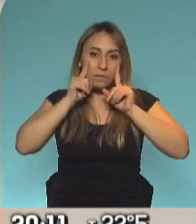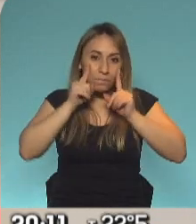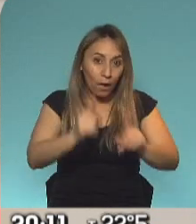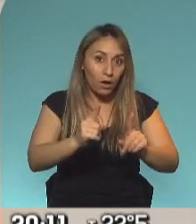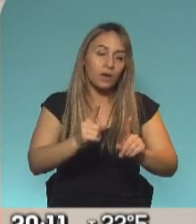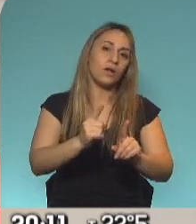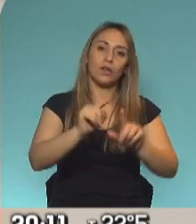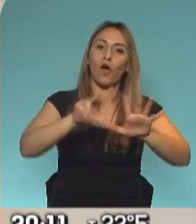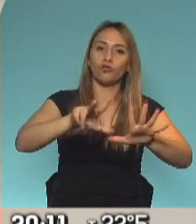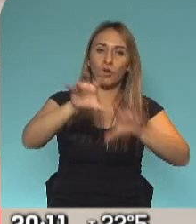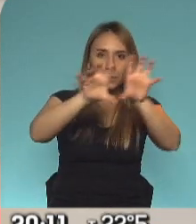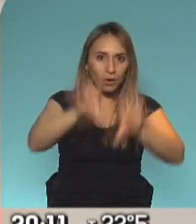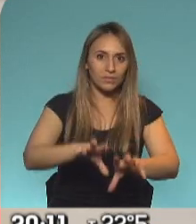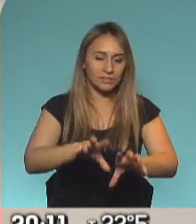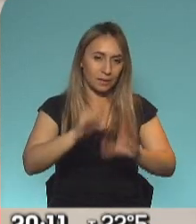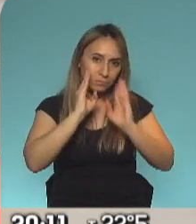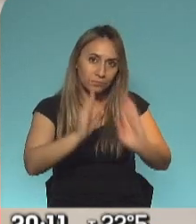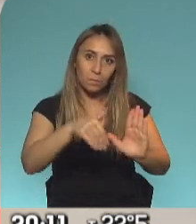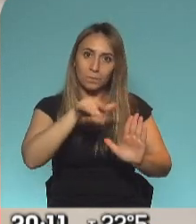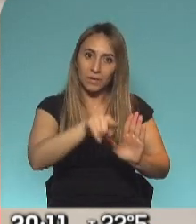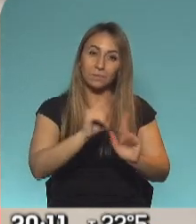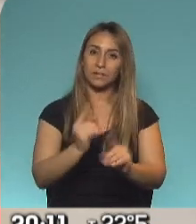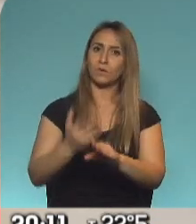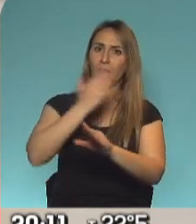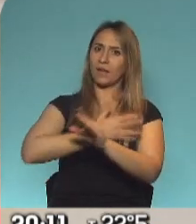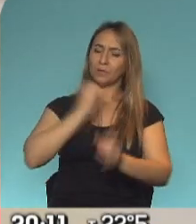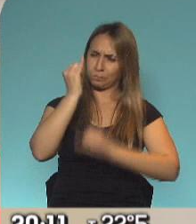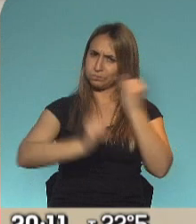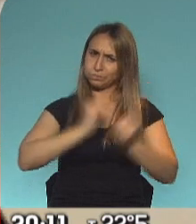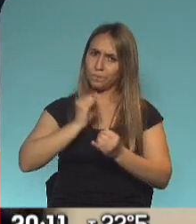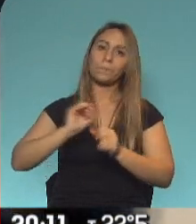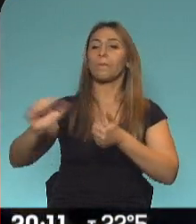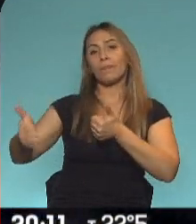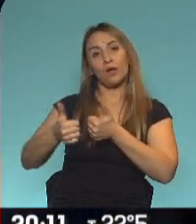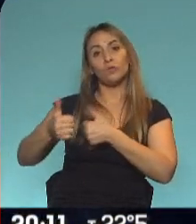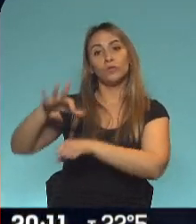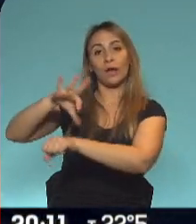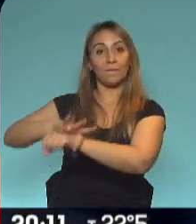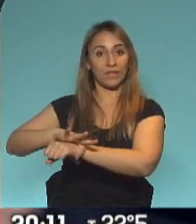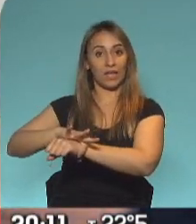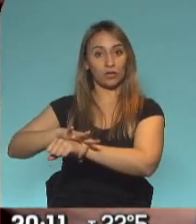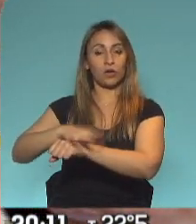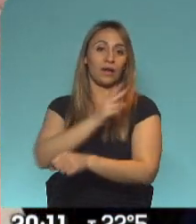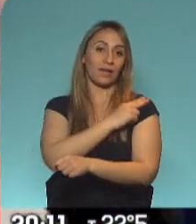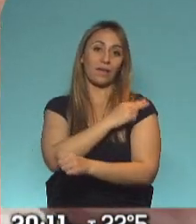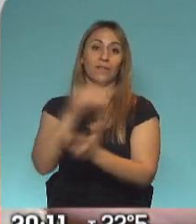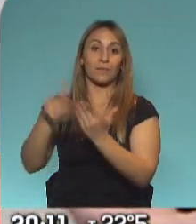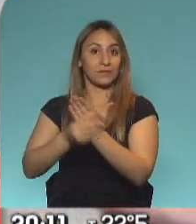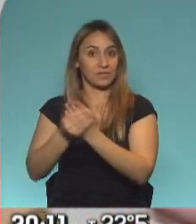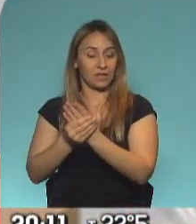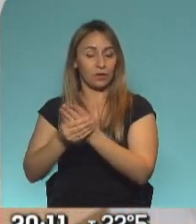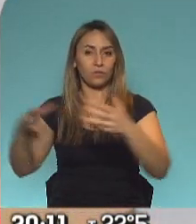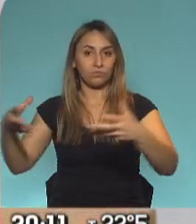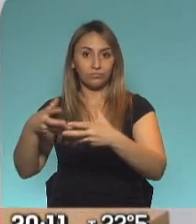8 provincias, como bien adelantaban en el comienzo de nuestro noticiero. Estamos con el jefe de gabinete, Santiago Cafiero. La preocupación está